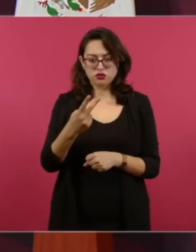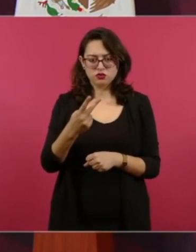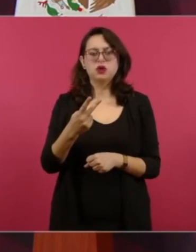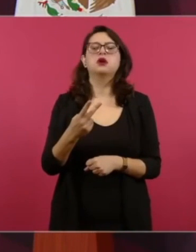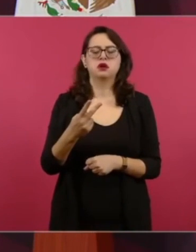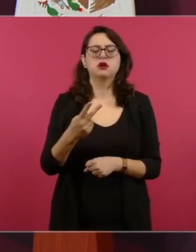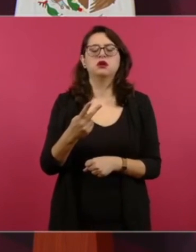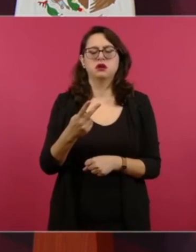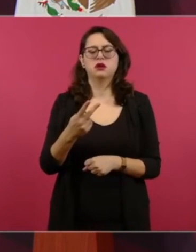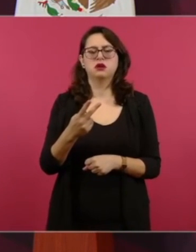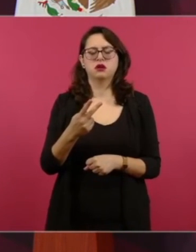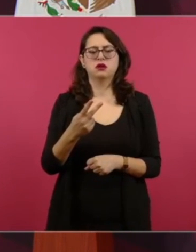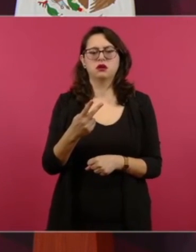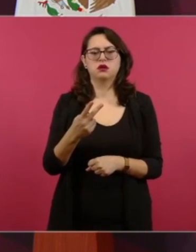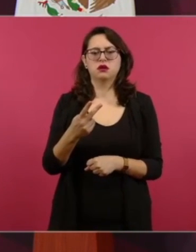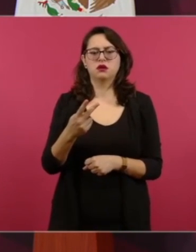Bueno, pues